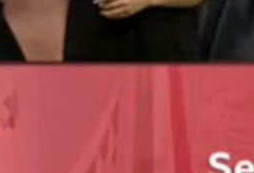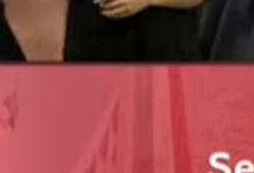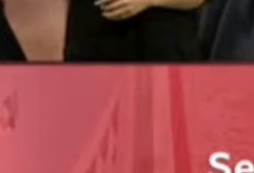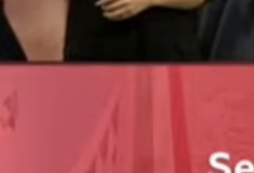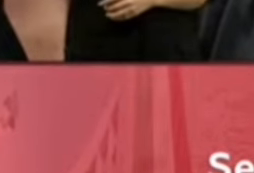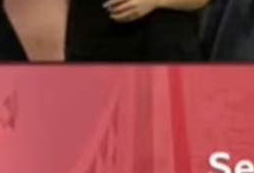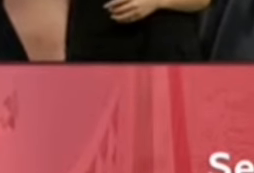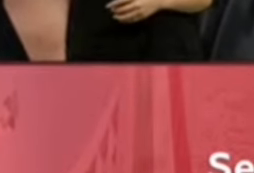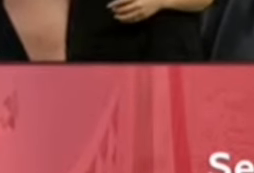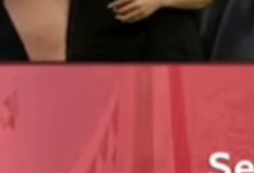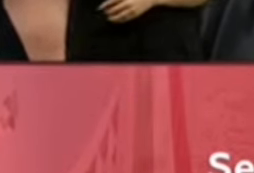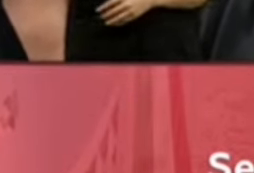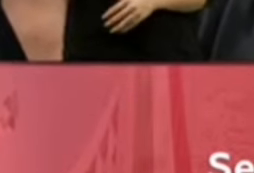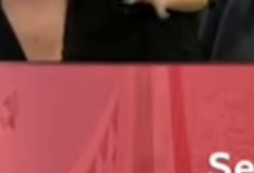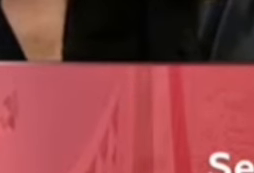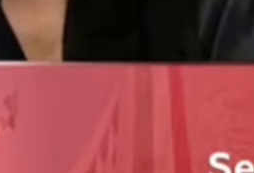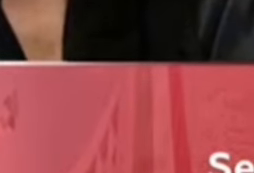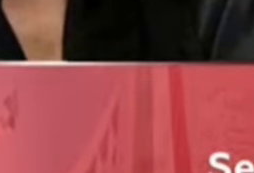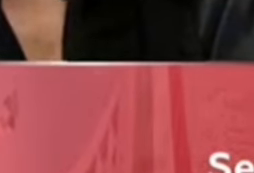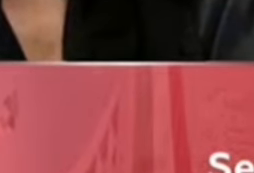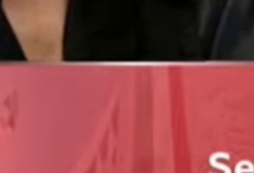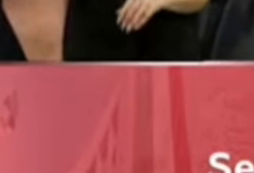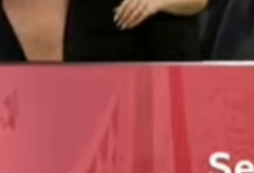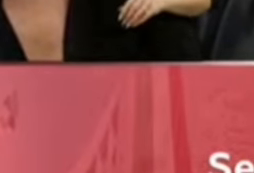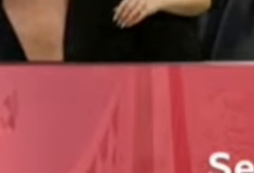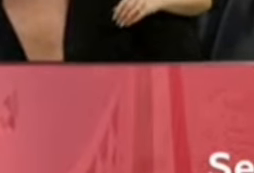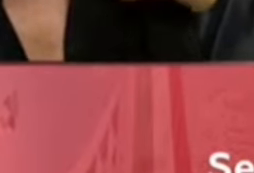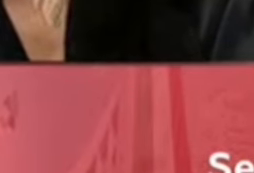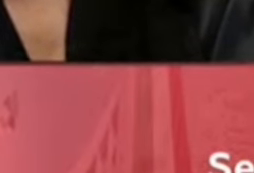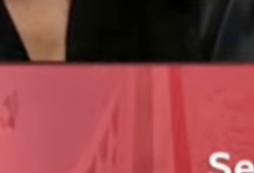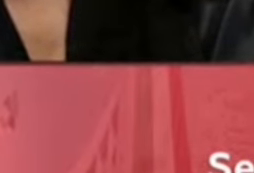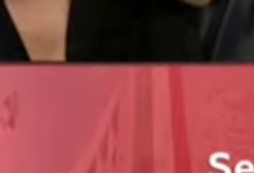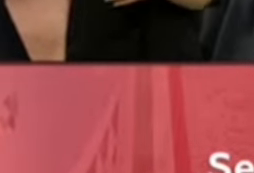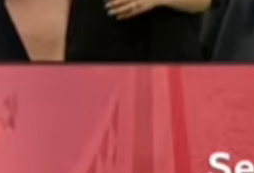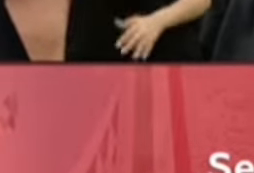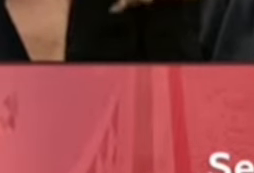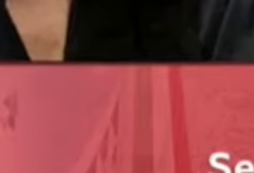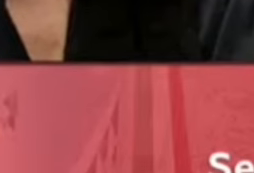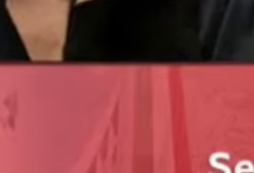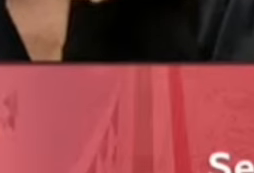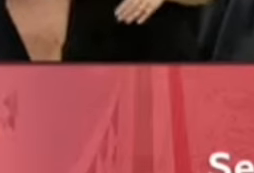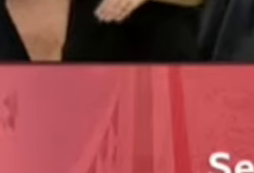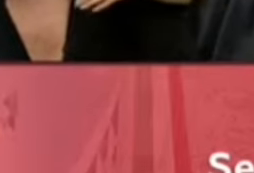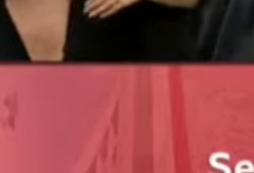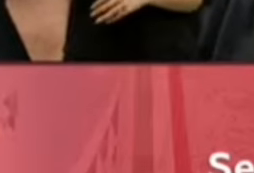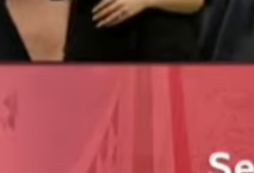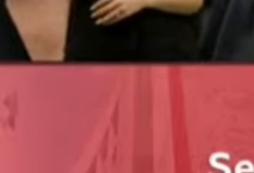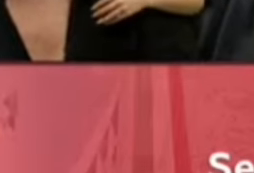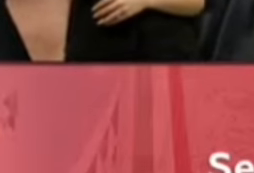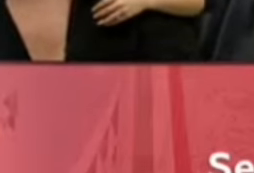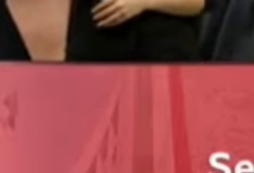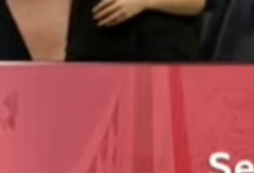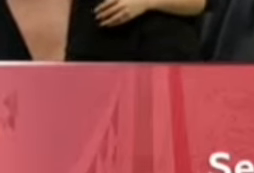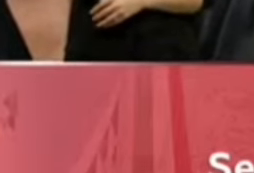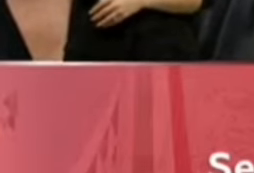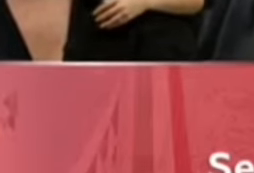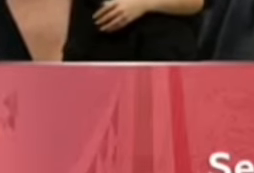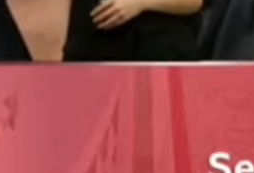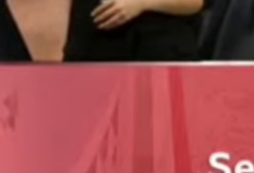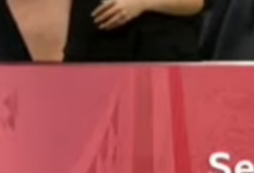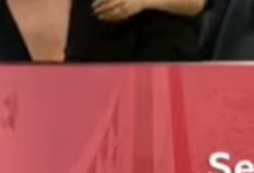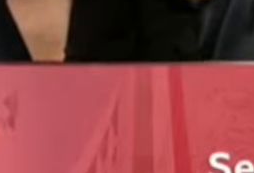que yo haya buscado. Porque la violencia la hicieron ellas, yo en ningún momento las agredí. Y usted, desgraciadamente, como presidente de la mesa